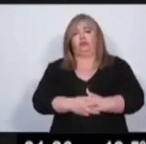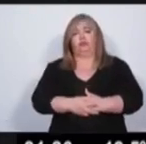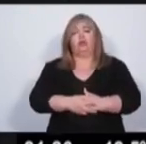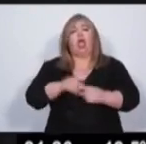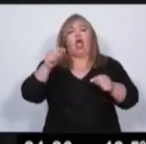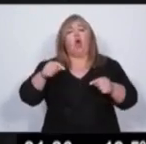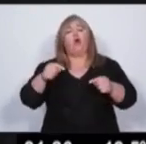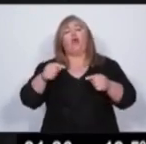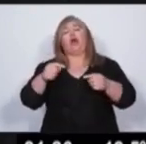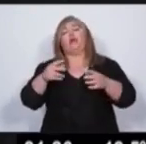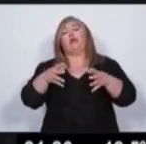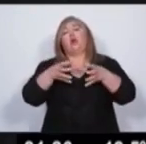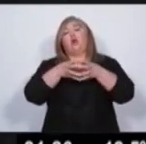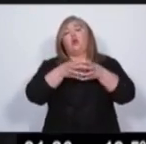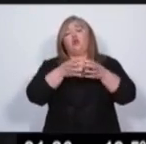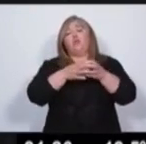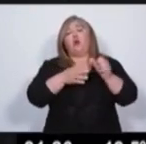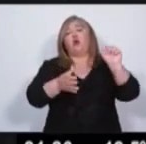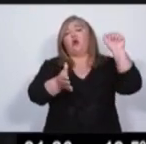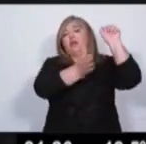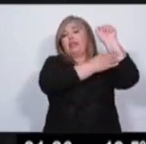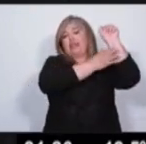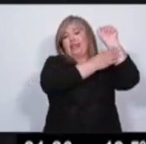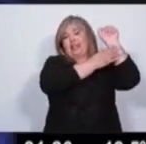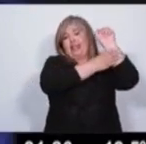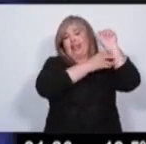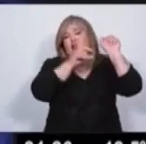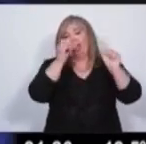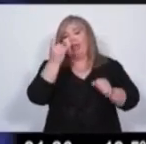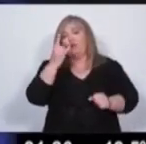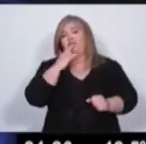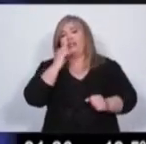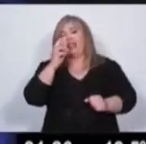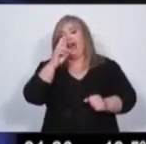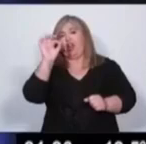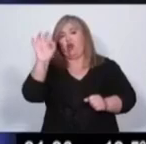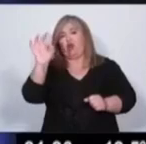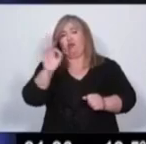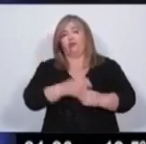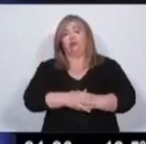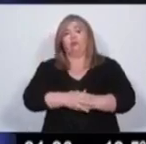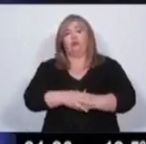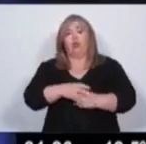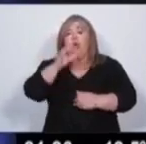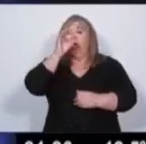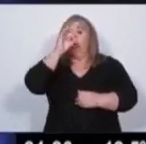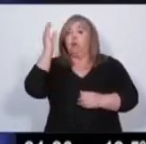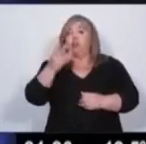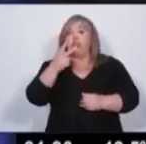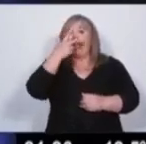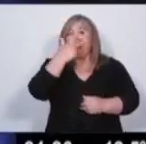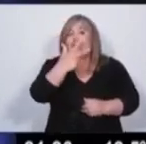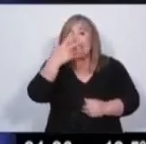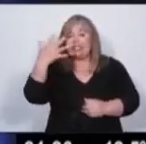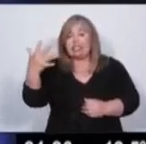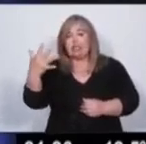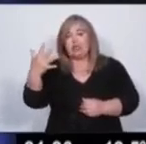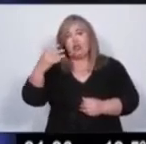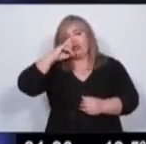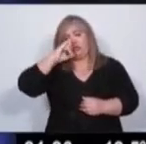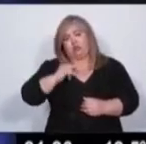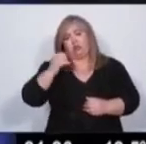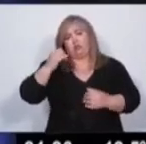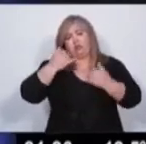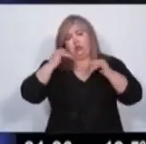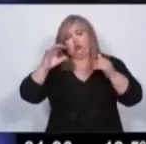del candidato del frente de izquierda y de los trabajadores lautaro Jiménez 35% del presupuesto para el refuerzo inmediato del programa